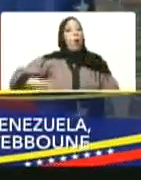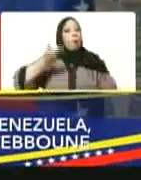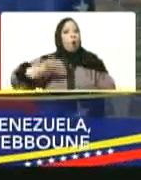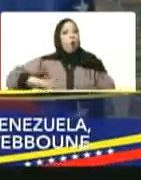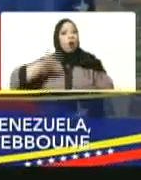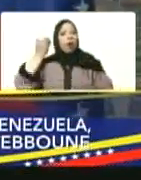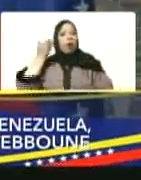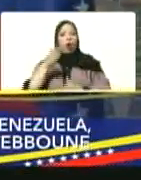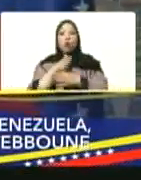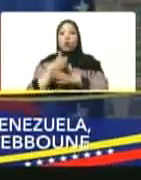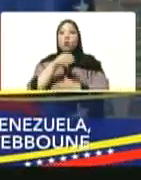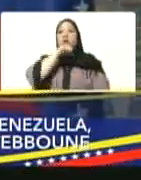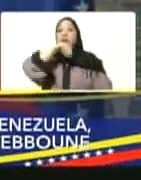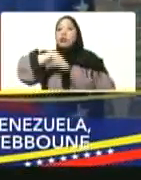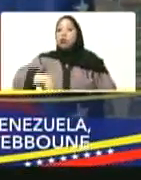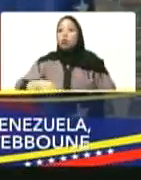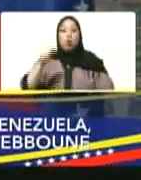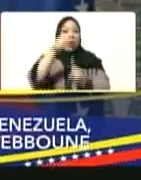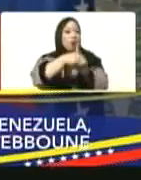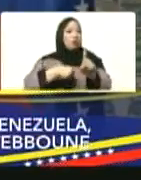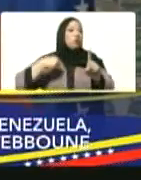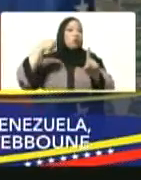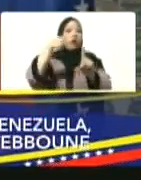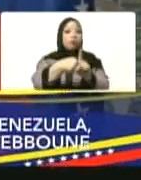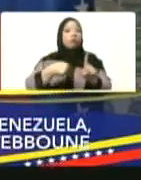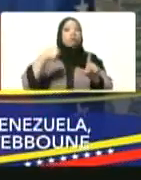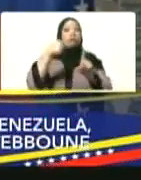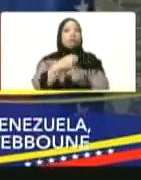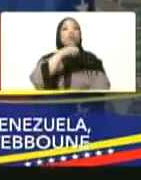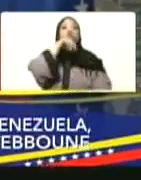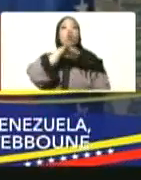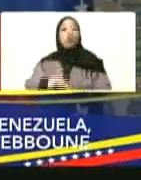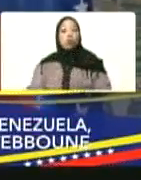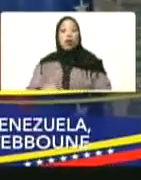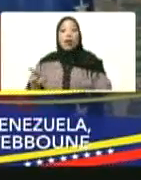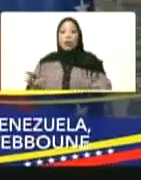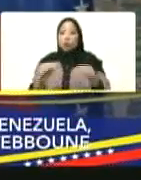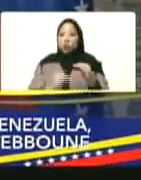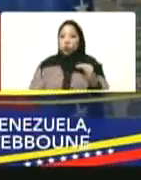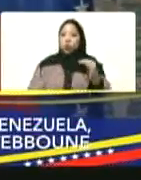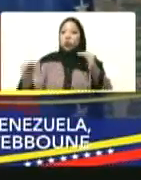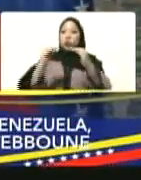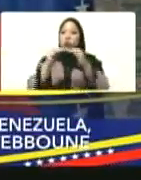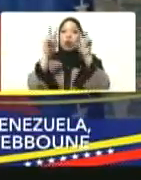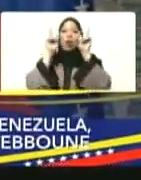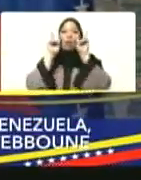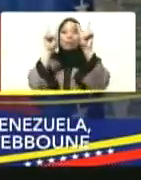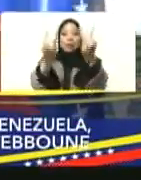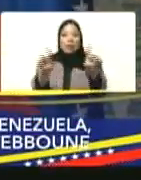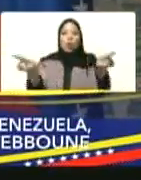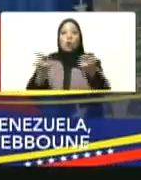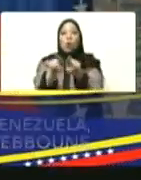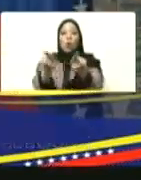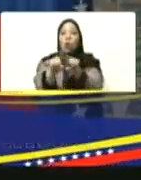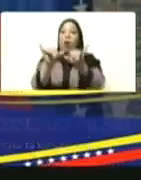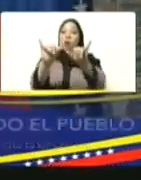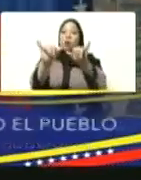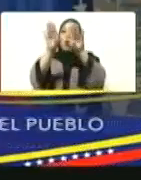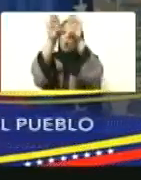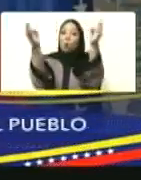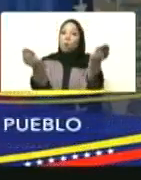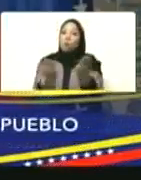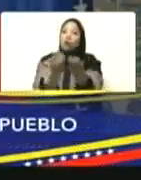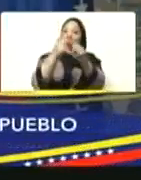países con una historia heroica de lucha, tenemos una visión común hacia un mundo nuevo, un mundo